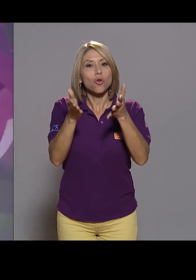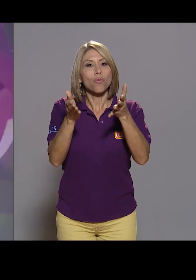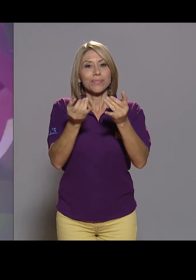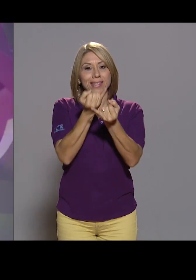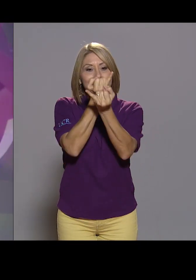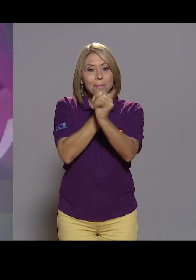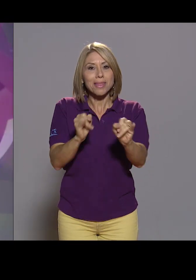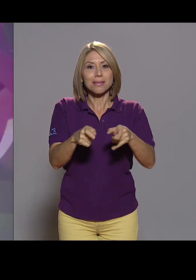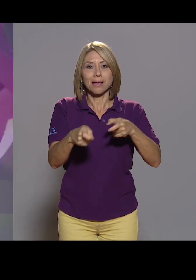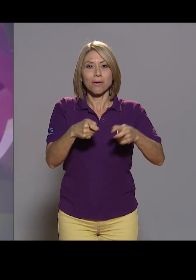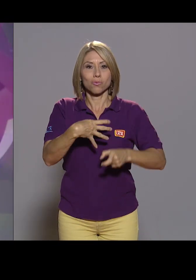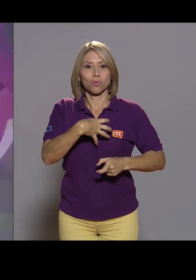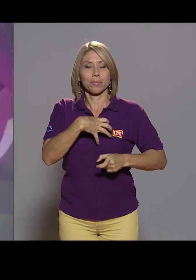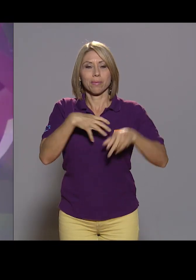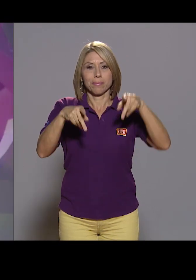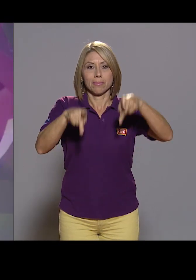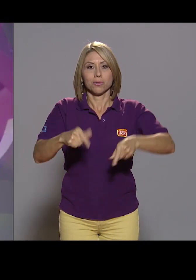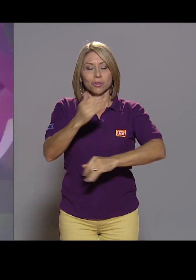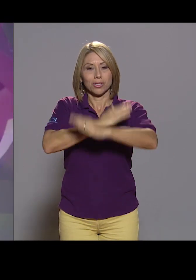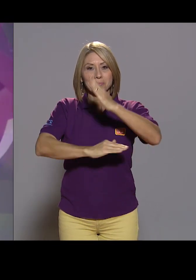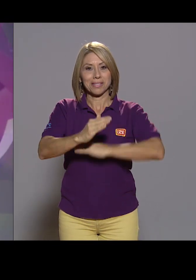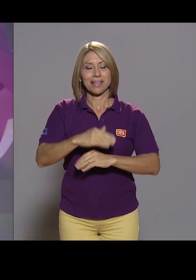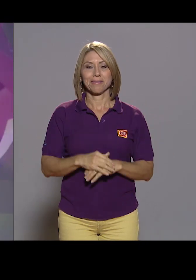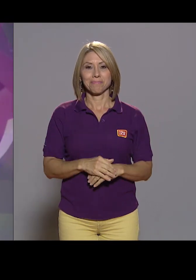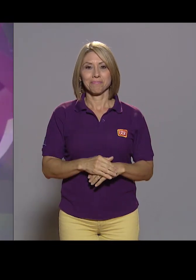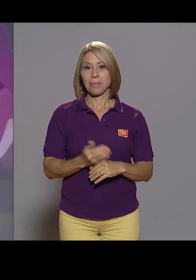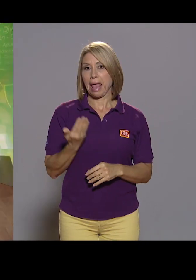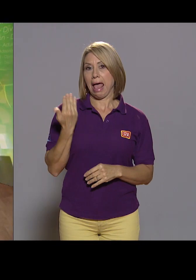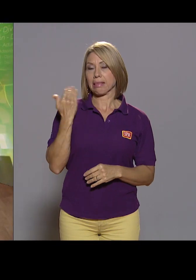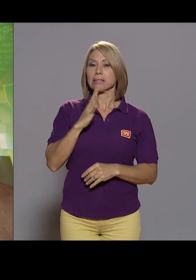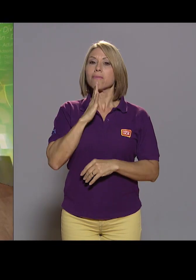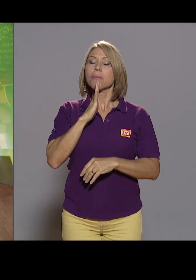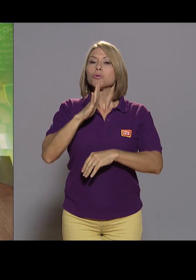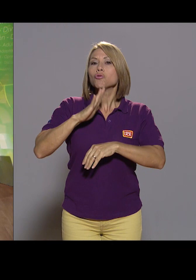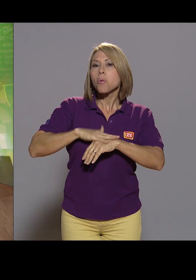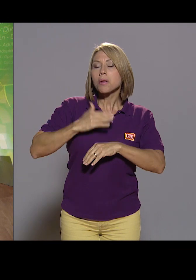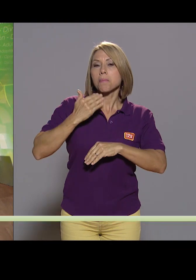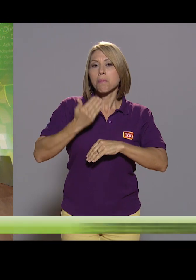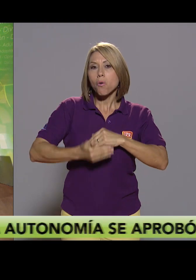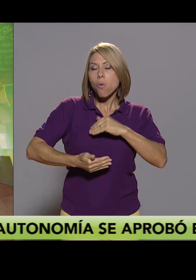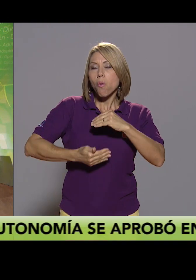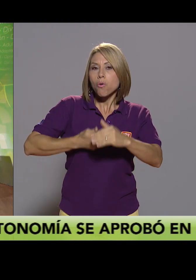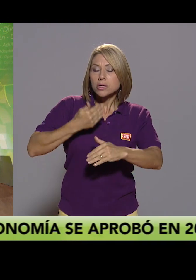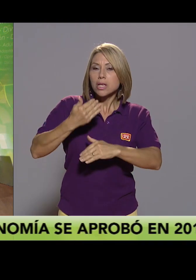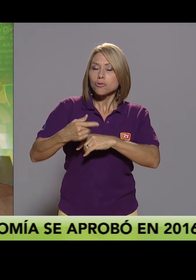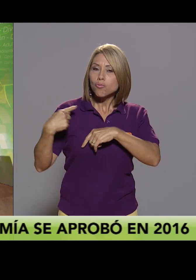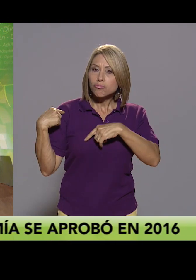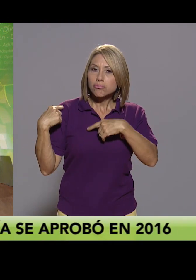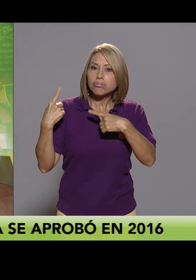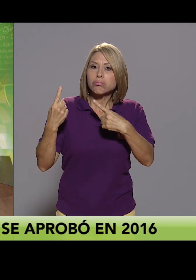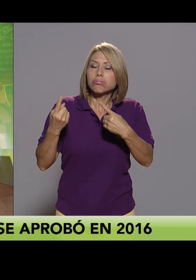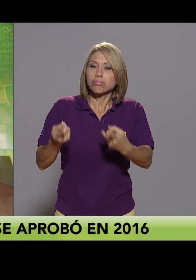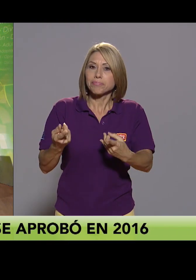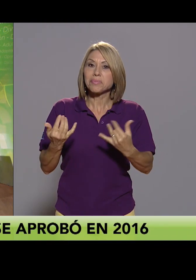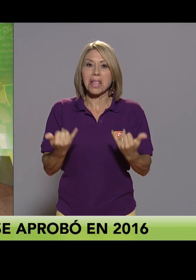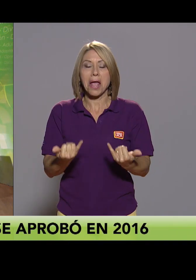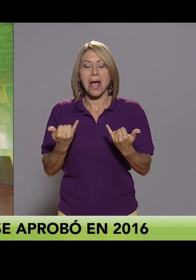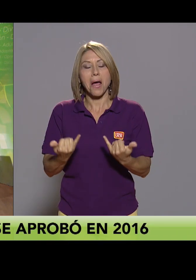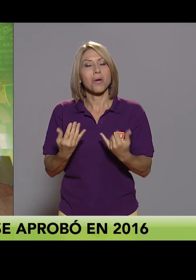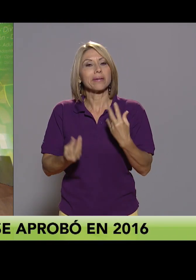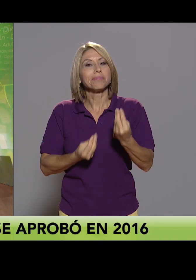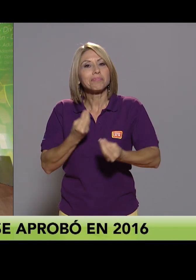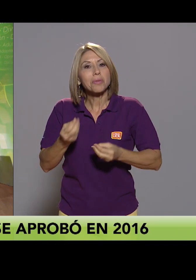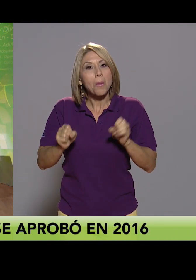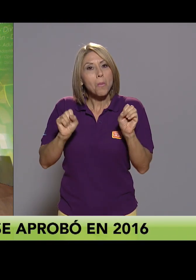las personas con discapacidad. Comentábamos en el bloque anterior un poco del proceso, ¿verdad?, que se ha llevado, y me gustaría también